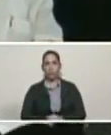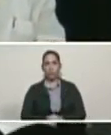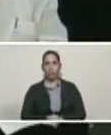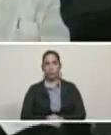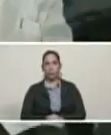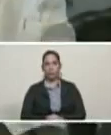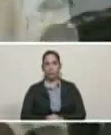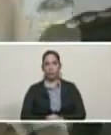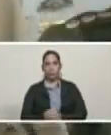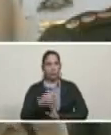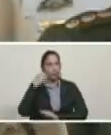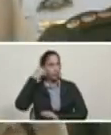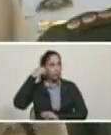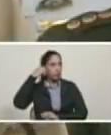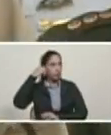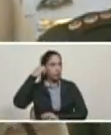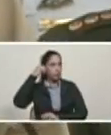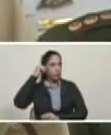bien,